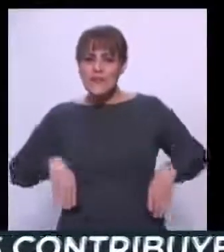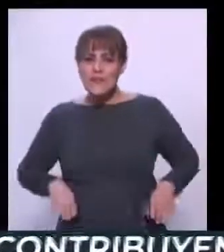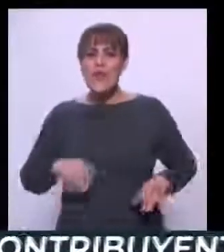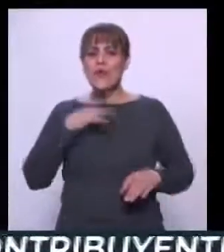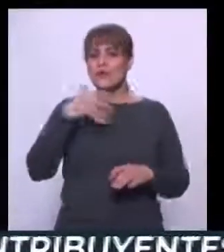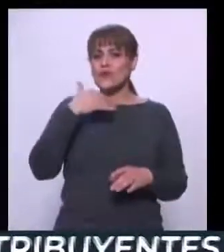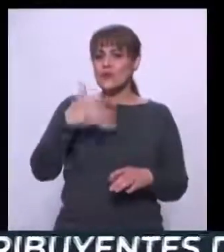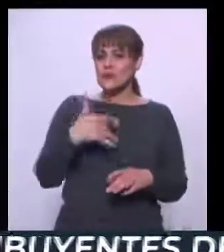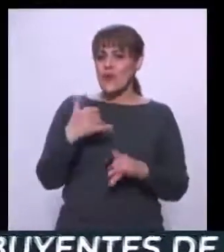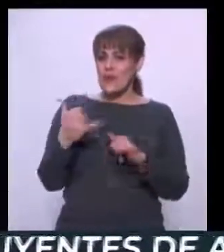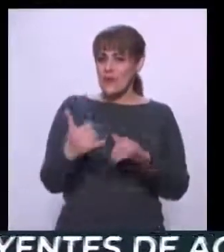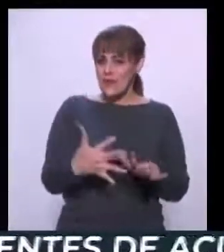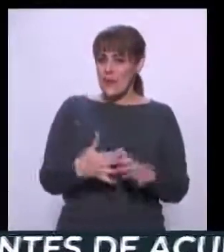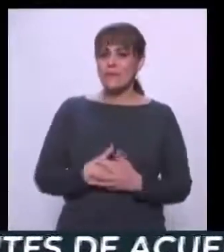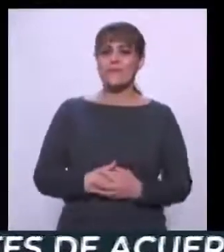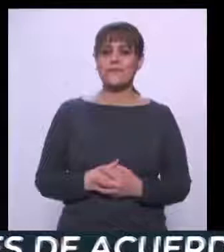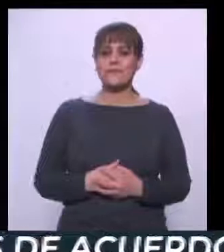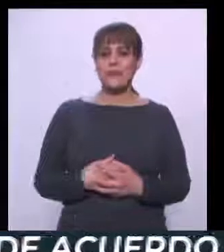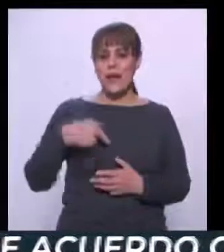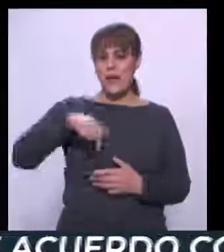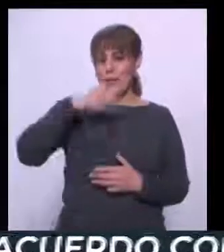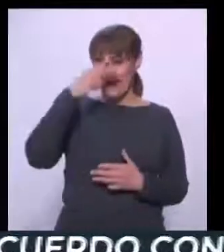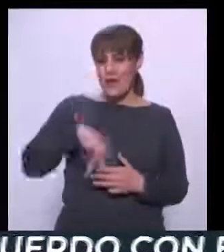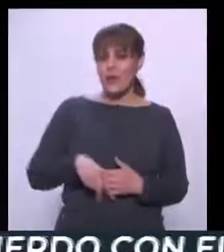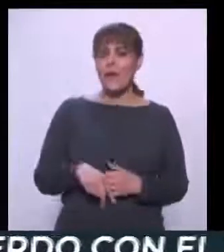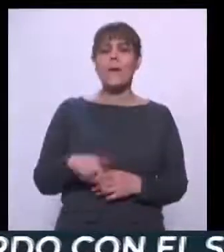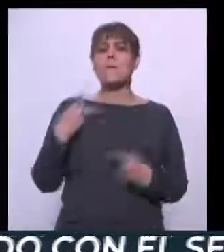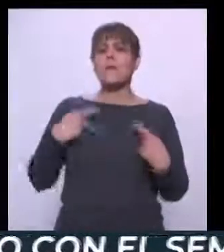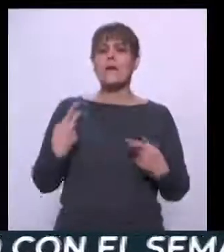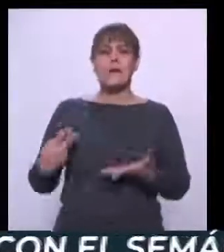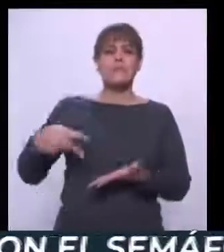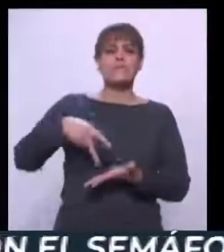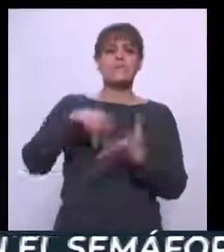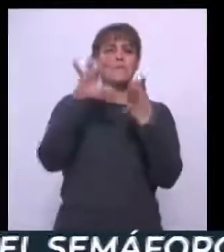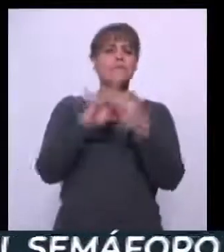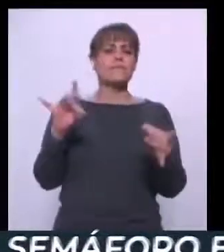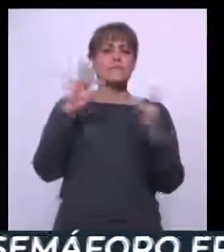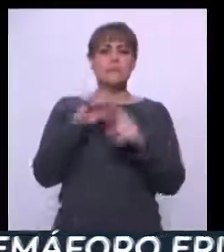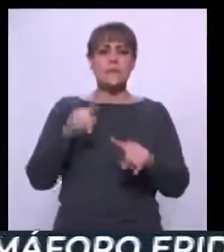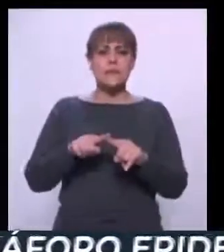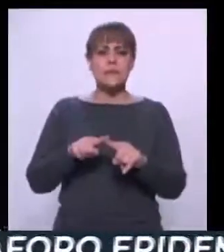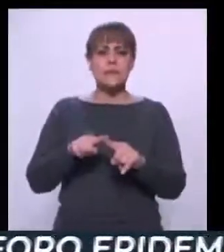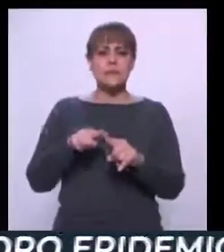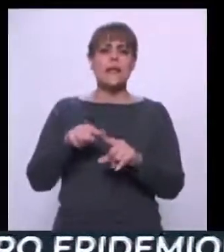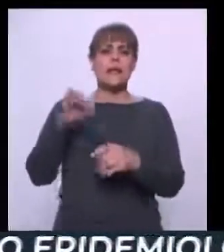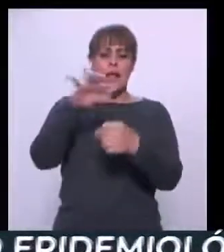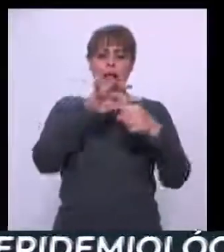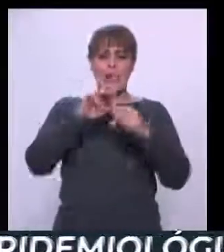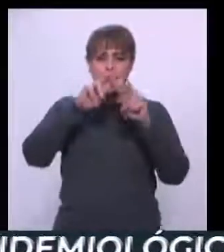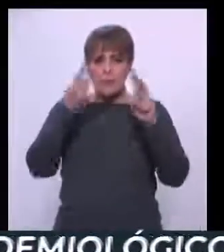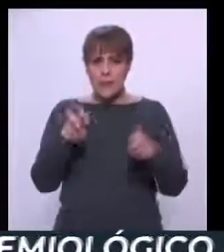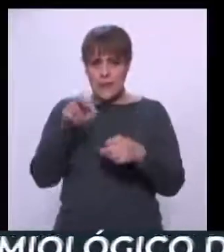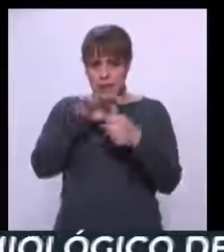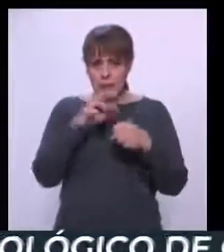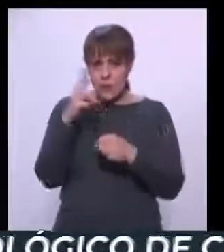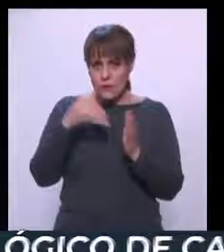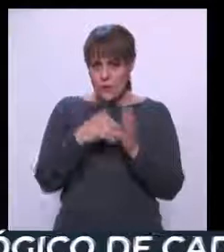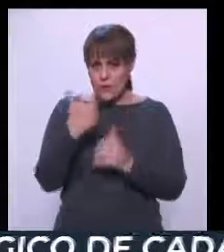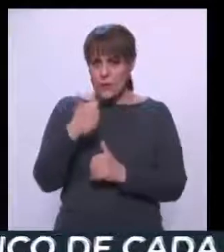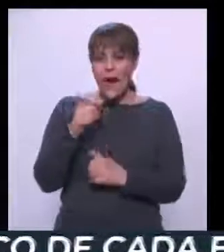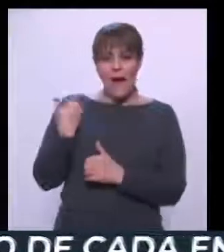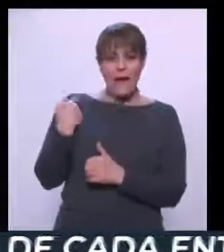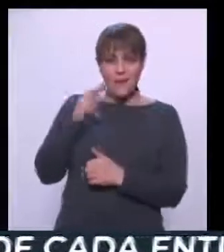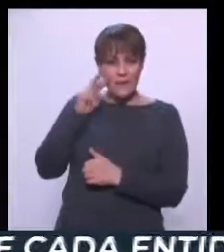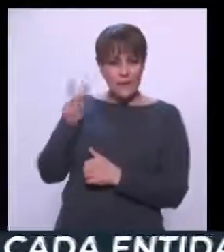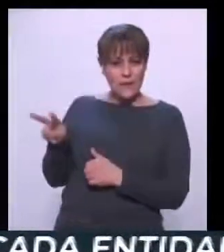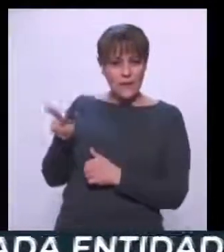bueno, uno de los personajes que ha salido a hablar sobre el tema, específicamente en las elecciones del 2006, para decir, ahora usted lo estaba viendo,